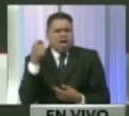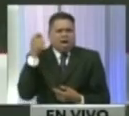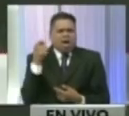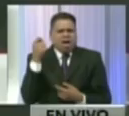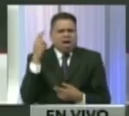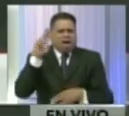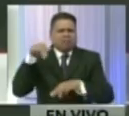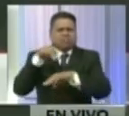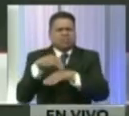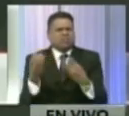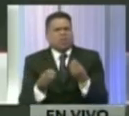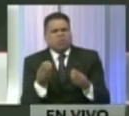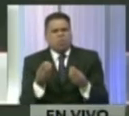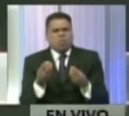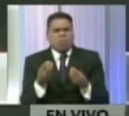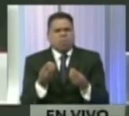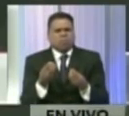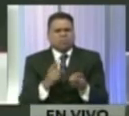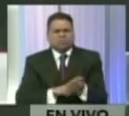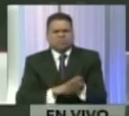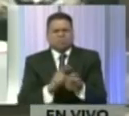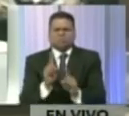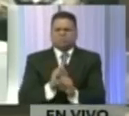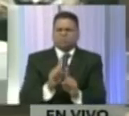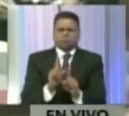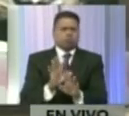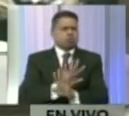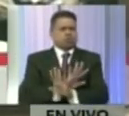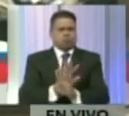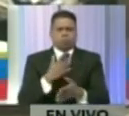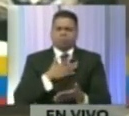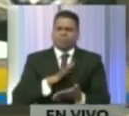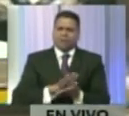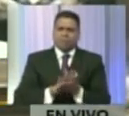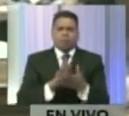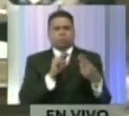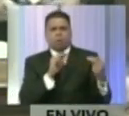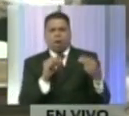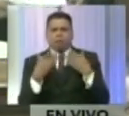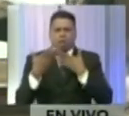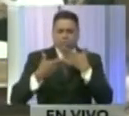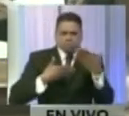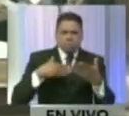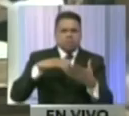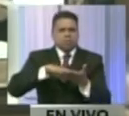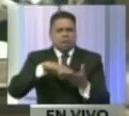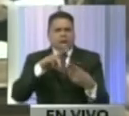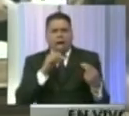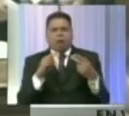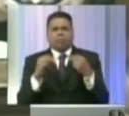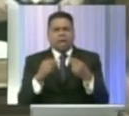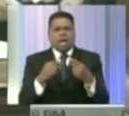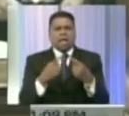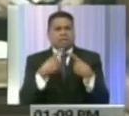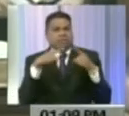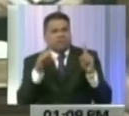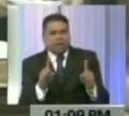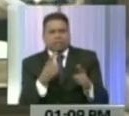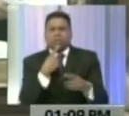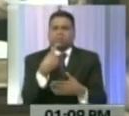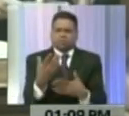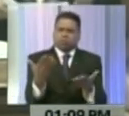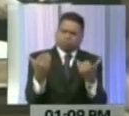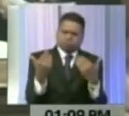cómo quiero yo que sea. Yo quisiera que nos pudiéramos entender y conversar. Y las diferencias que tengamos, decirla y